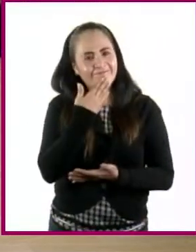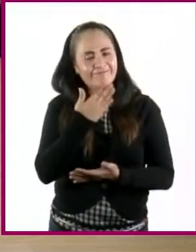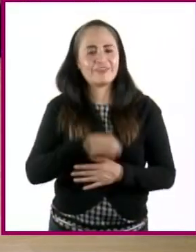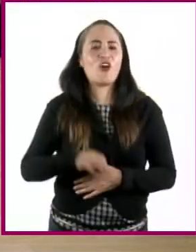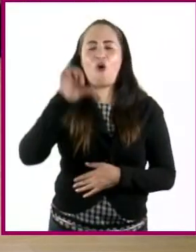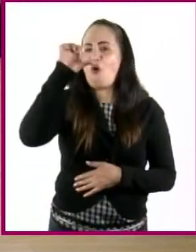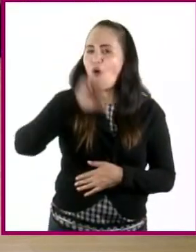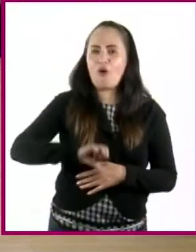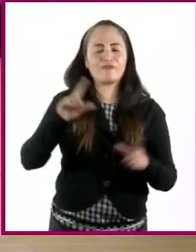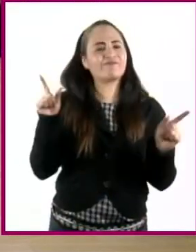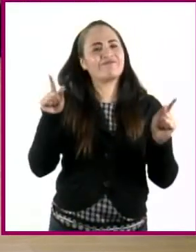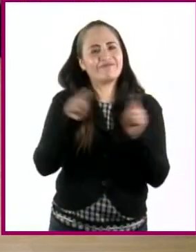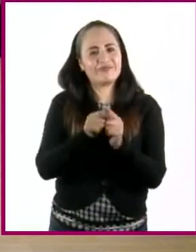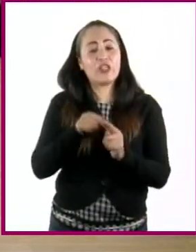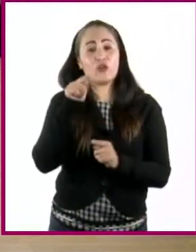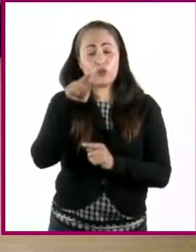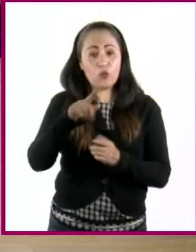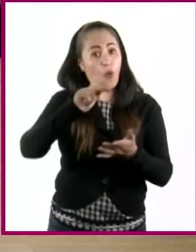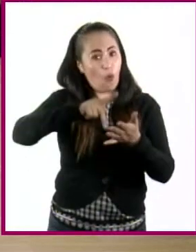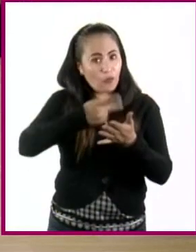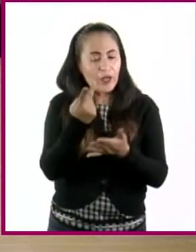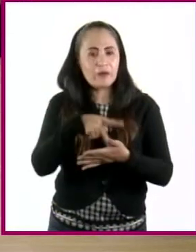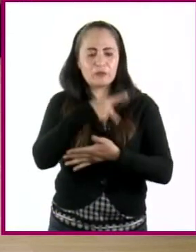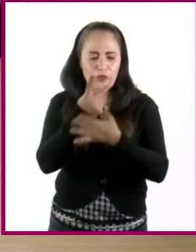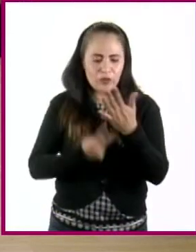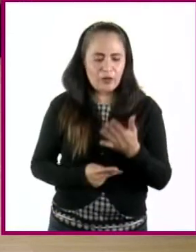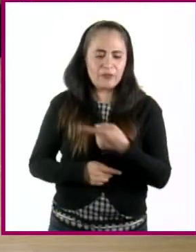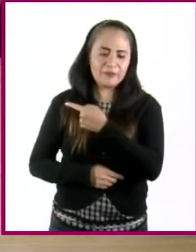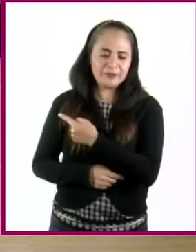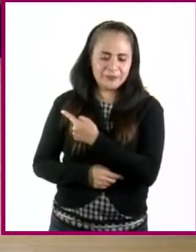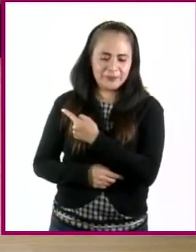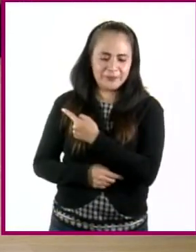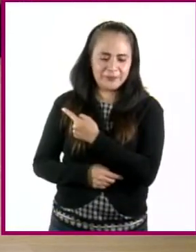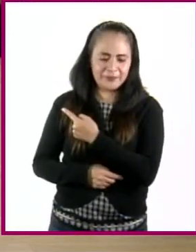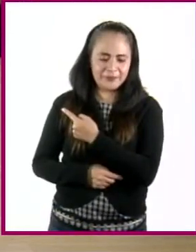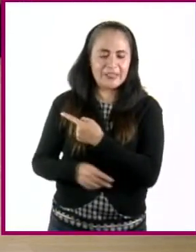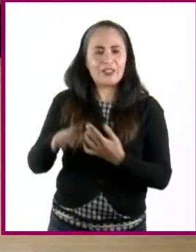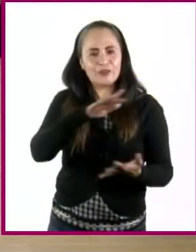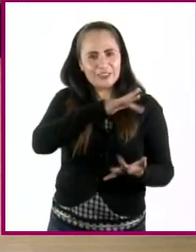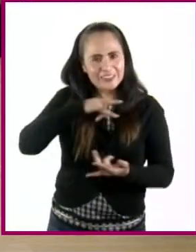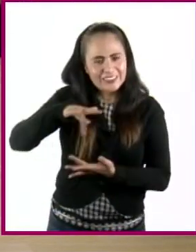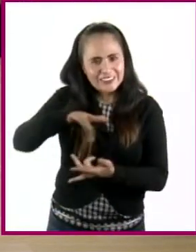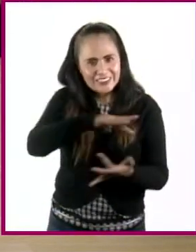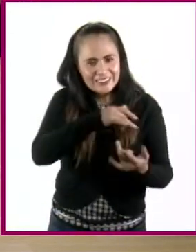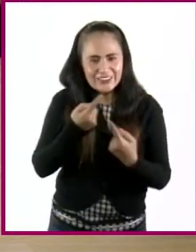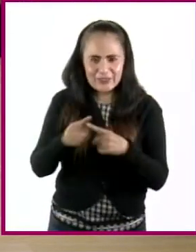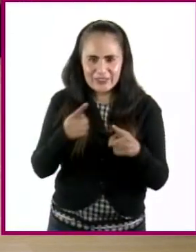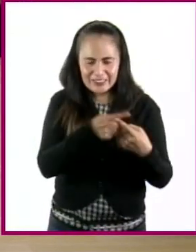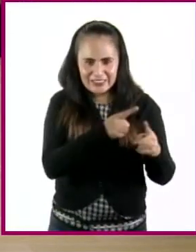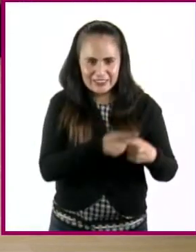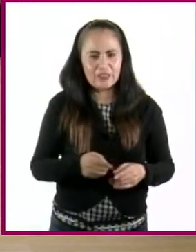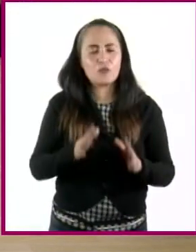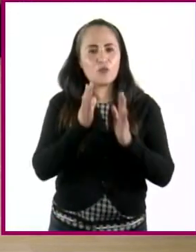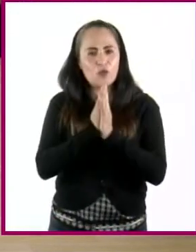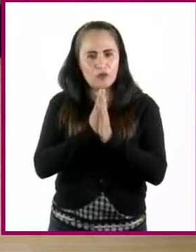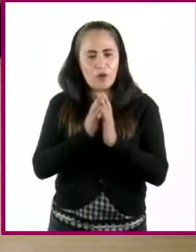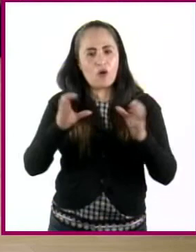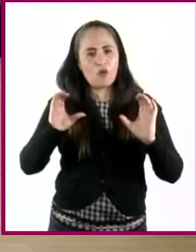hoy ha sido todo. Si quieren volver a ver nuestros programas, búsquenos en nuestras redes sociales. Y